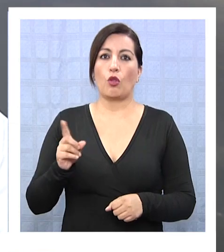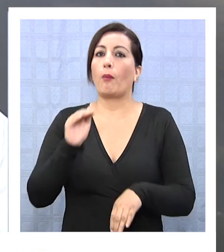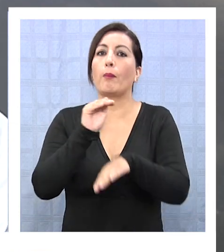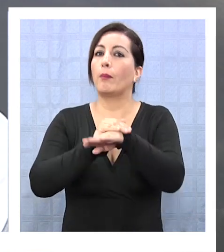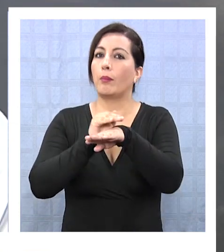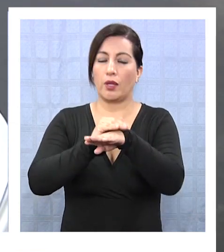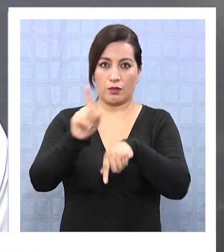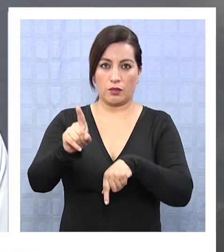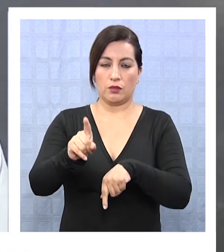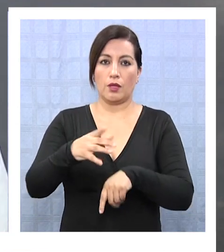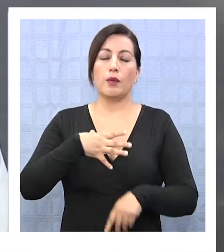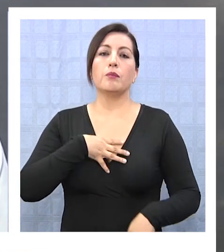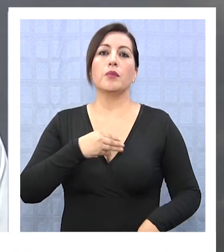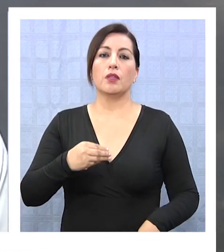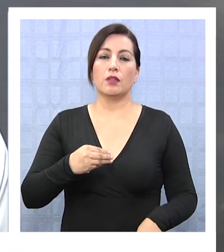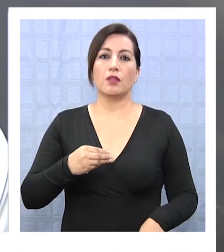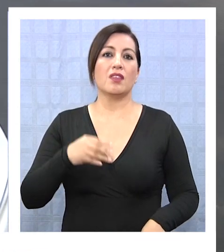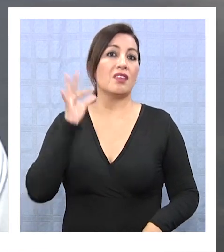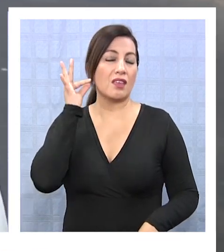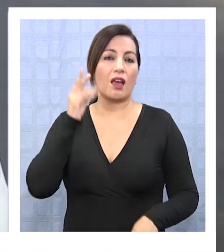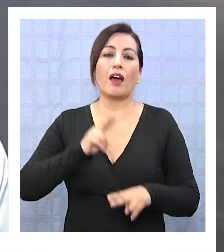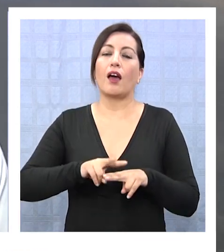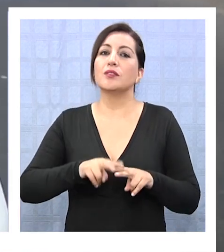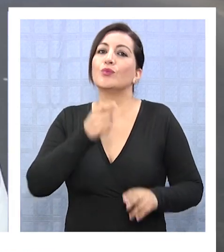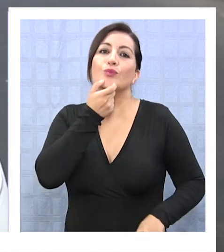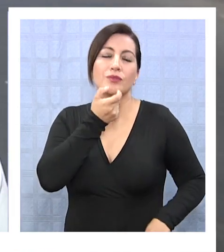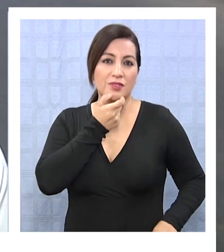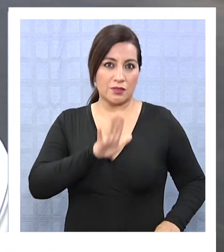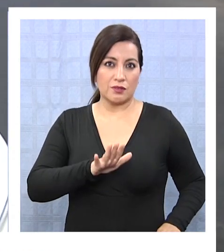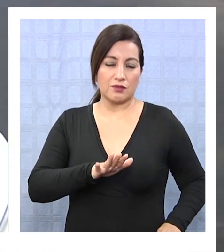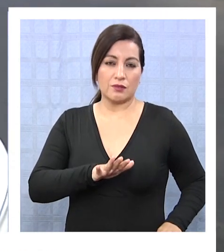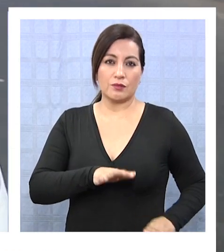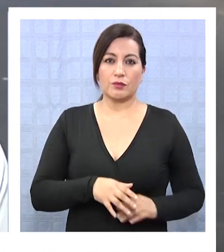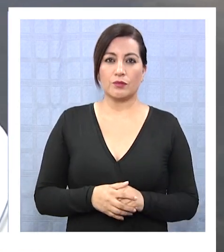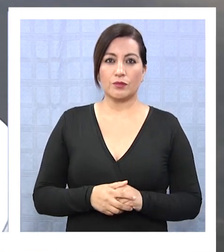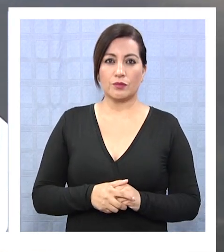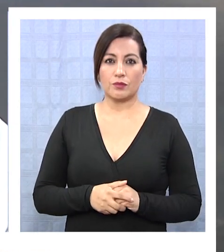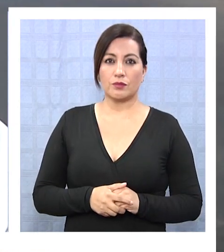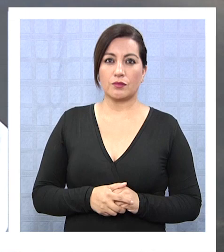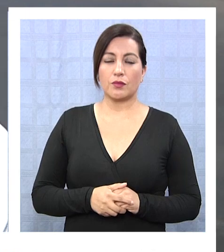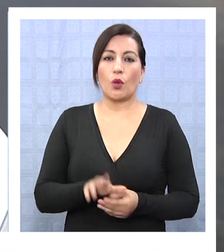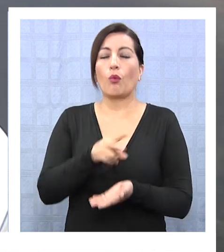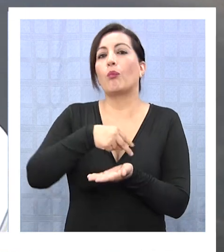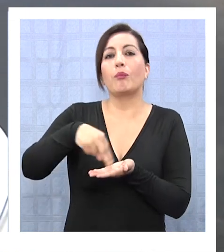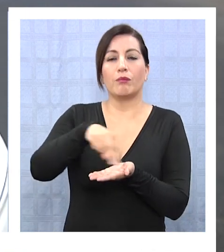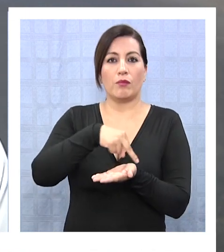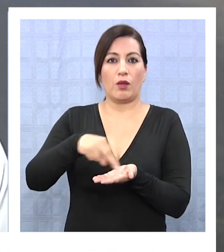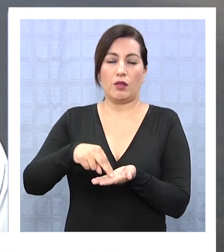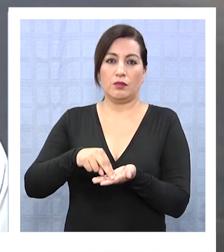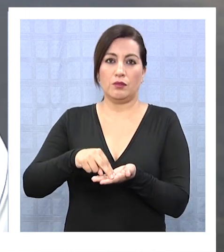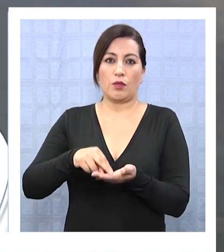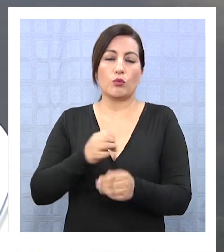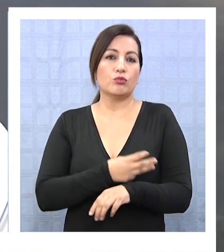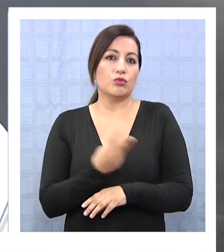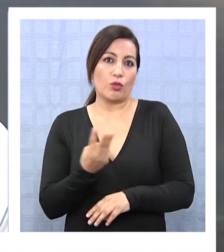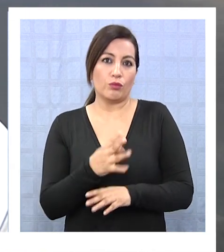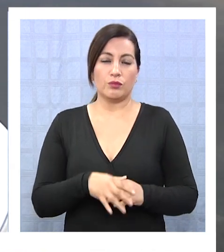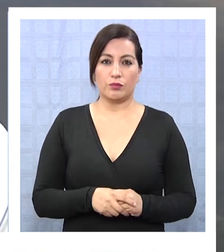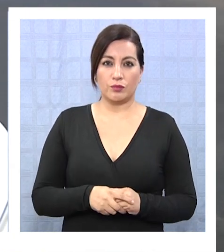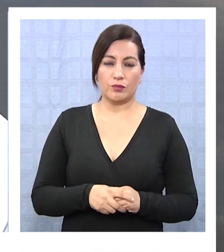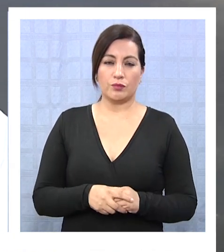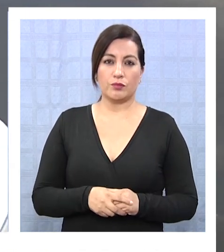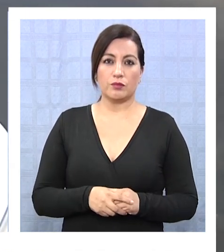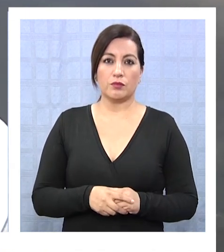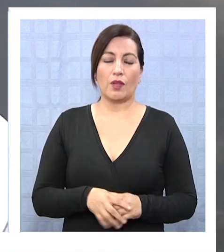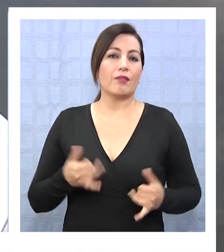no fue ningún pecado. Nuestras hijas hicieron una humorada, cierto, hicieron un baile, hicieron un show, digámoslo